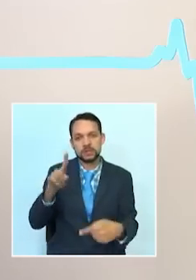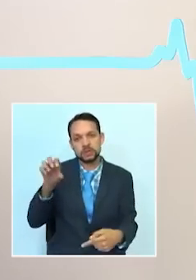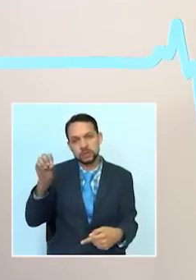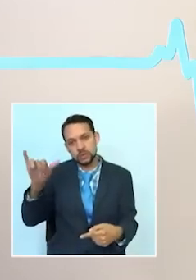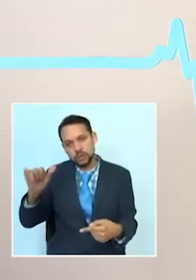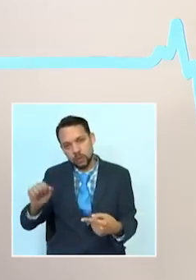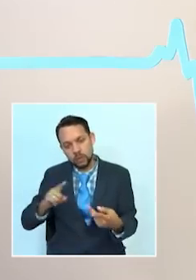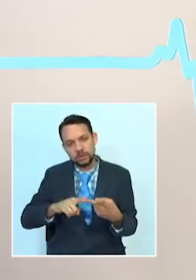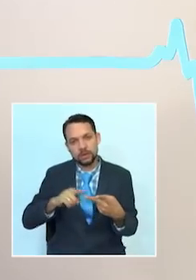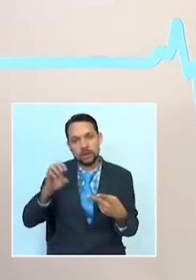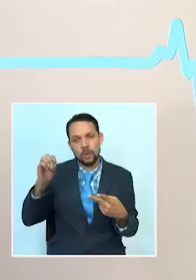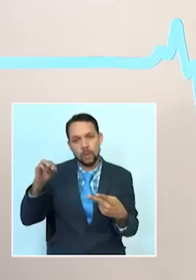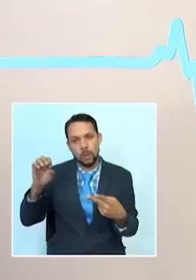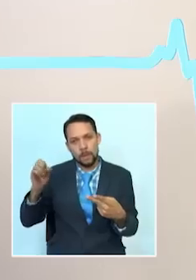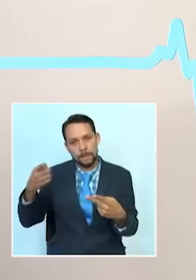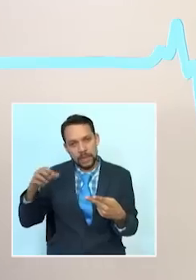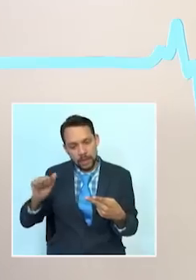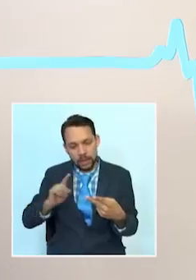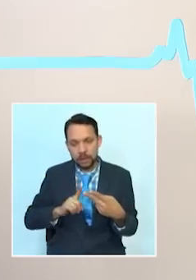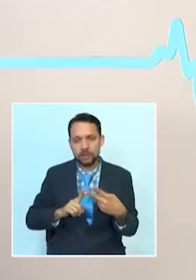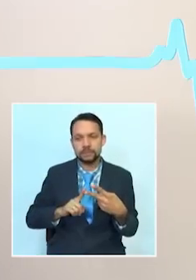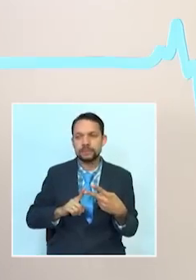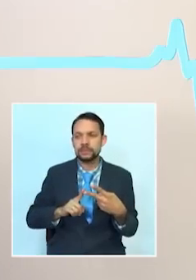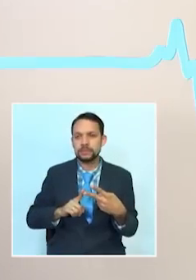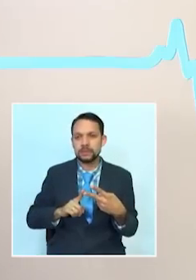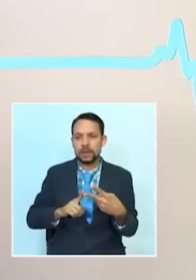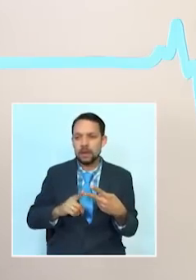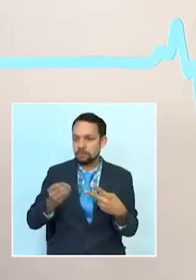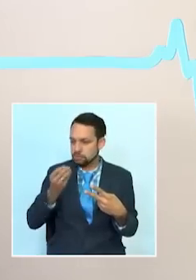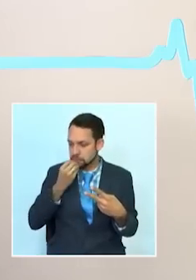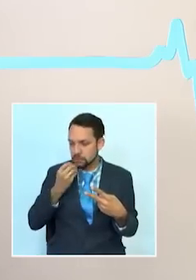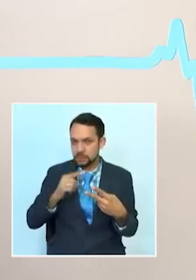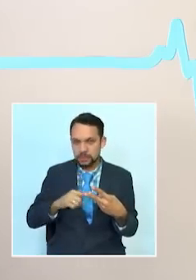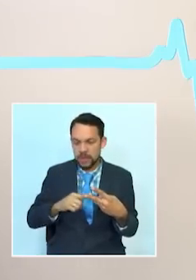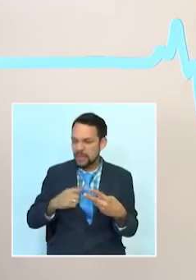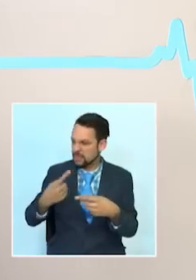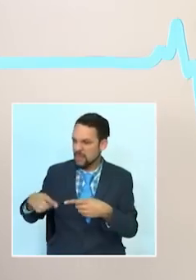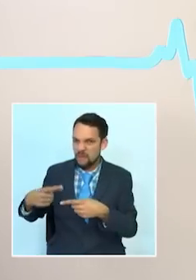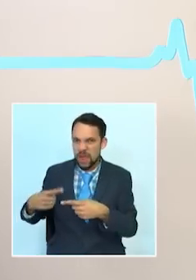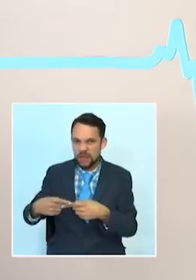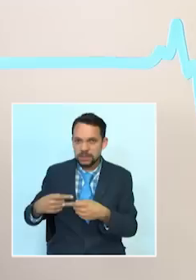Omega puede consumir cualquiera de estos eh notrac éufrates